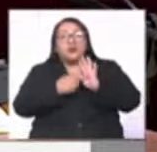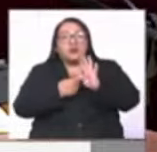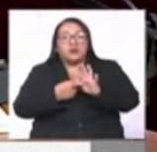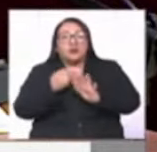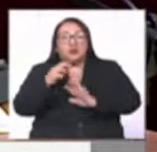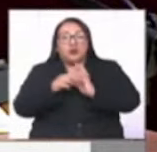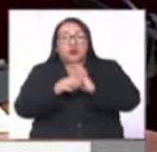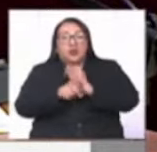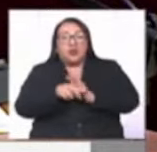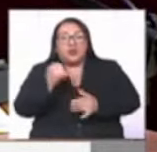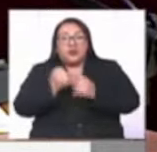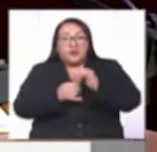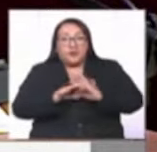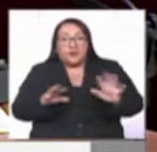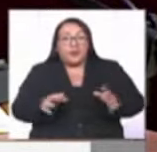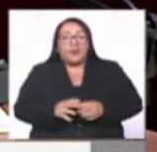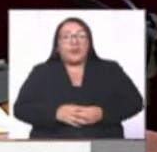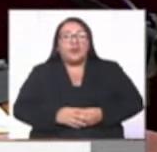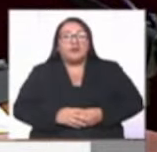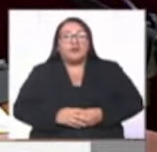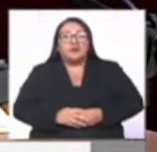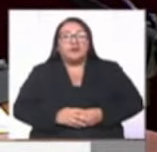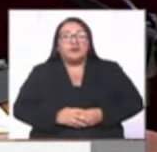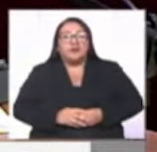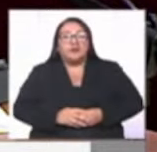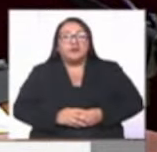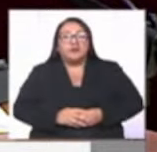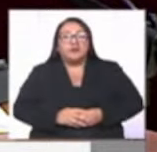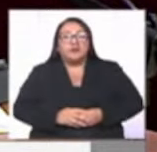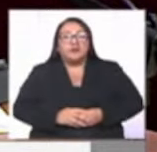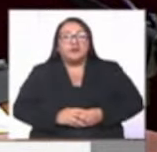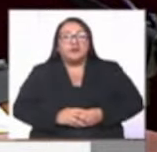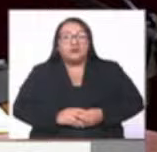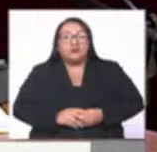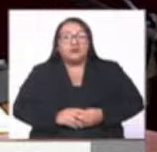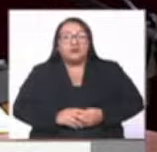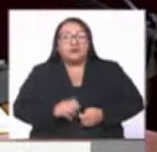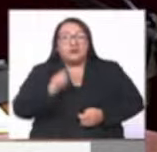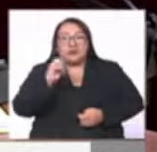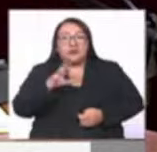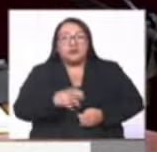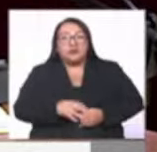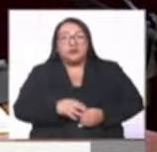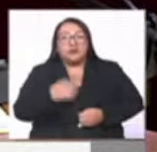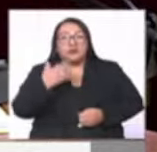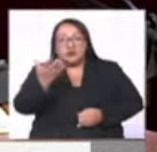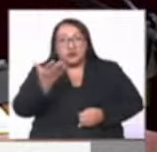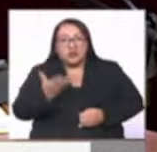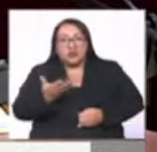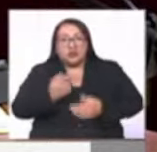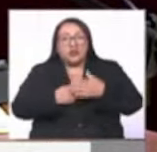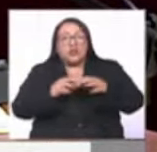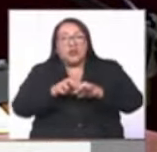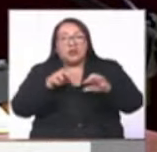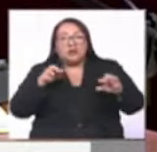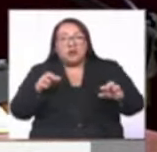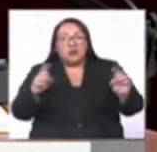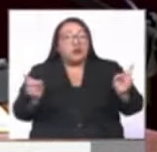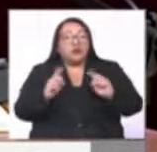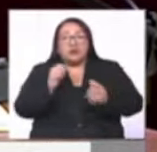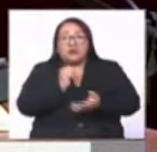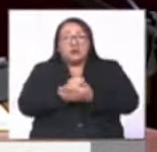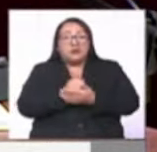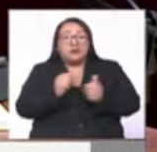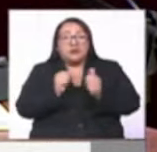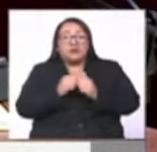finalmente concluimos concluimos señalando lo siguiente solicitamos que el pleno no apruebe